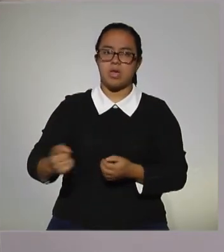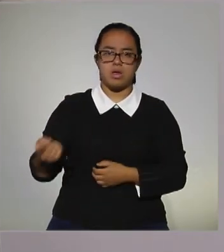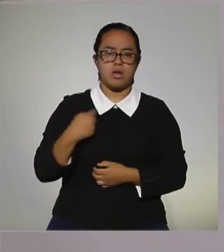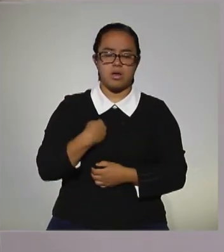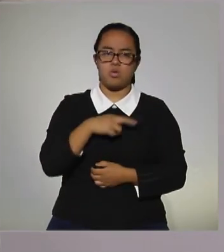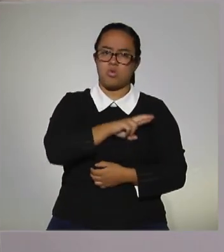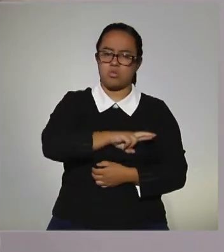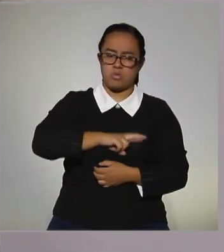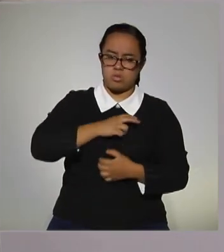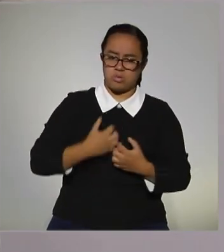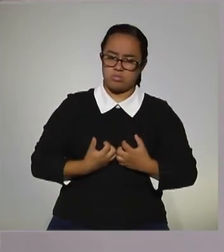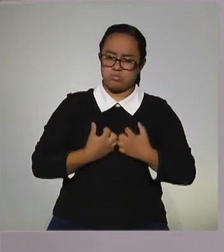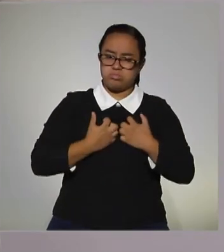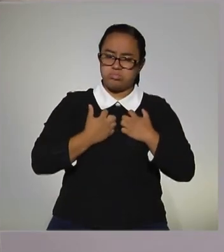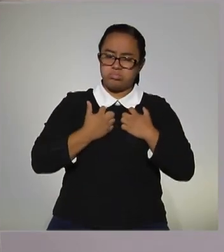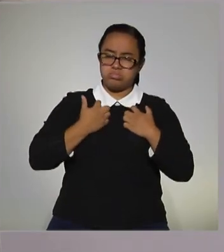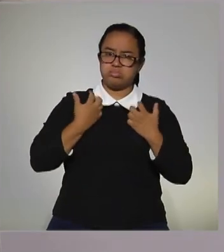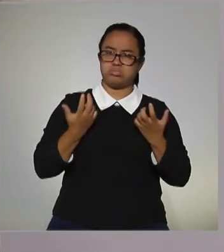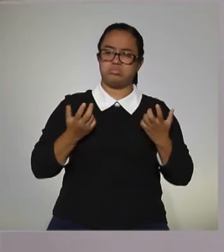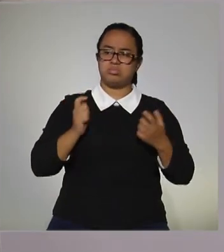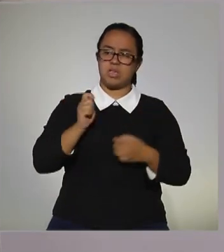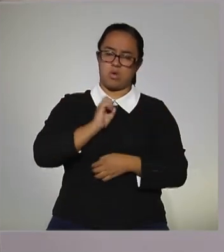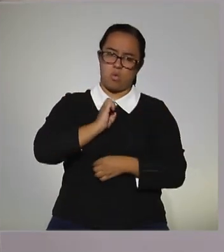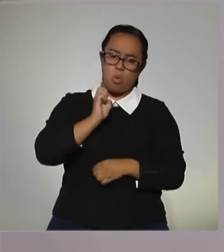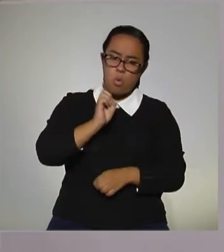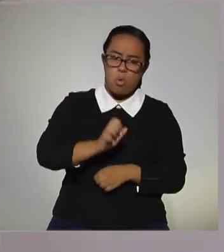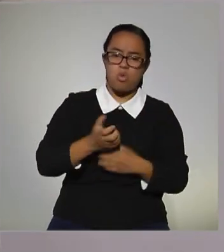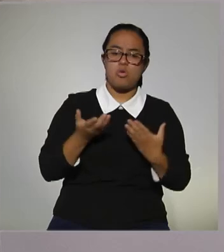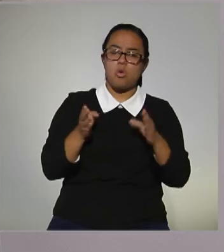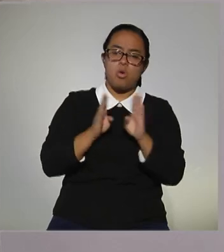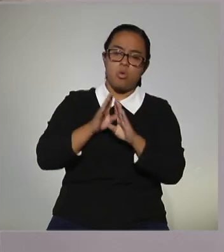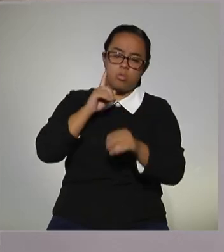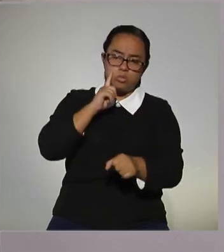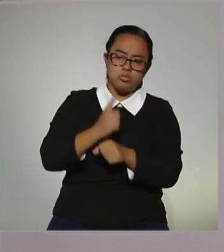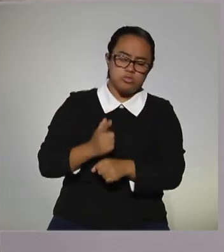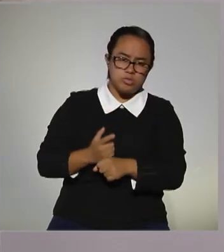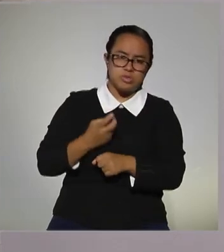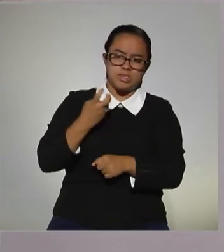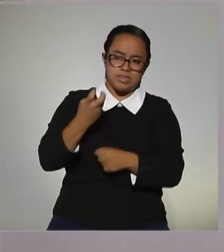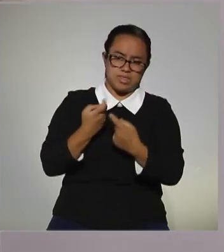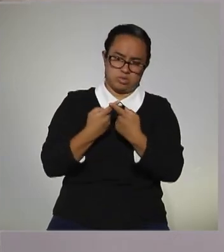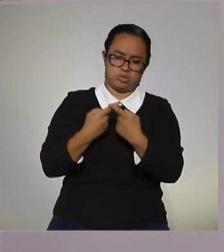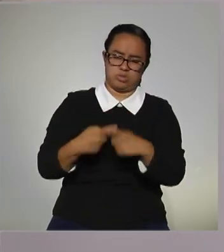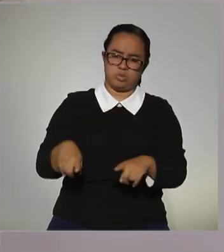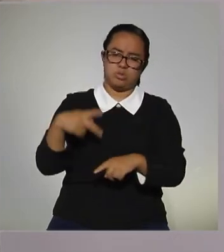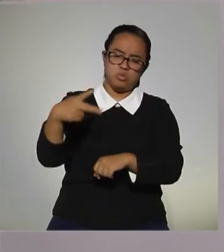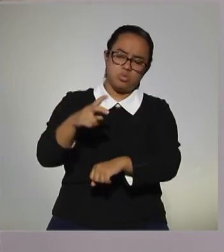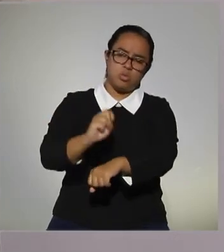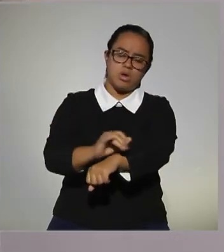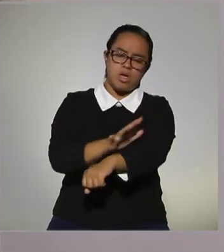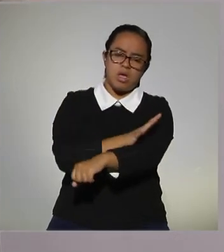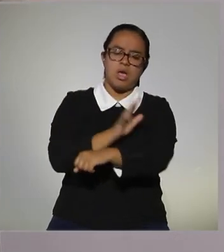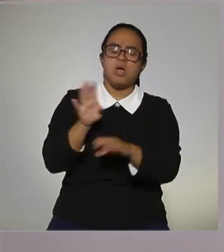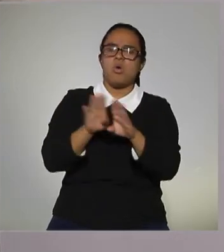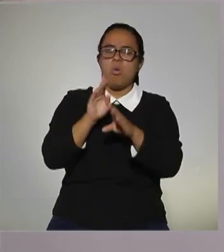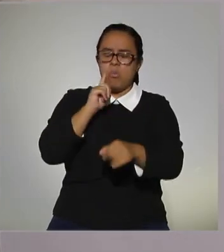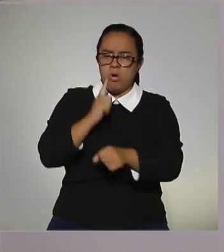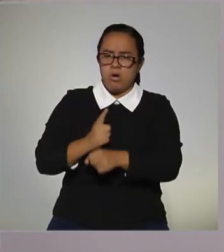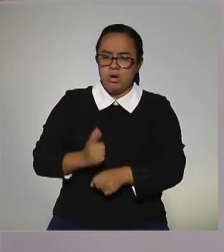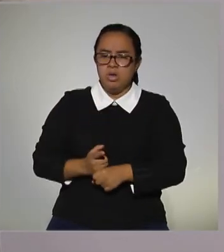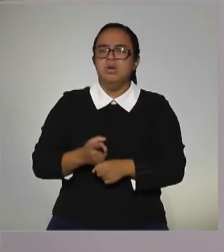ustedes? ¿Es enojo, es resentimiento, es odio? ¿Cómo distinguimos todos este tipo de emociones? Estamos aquí